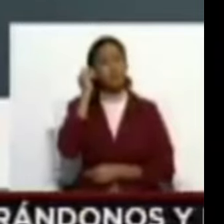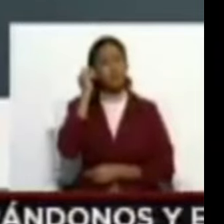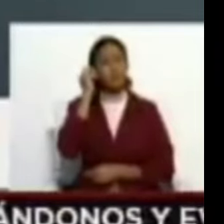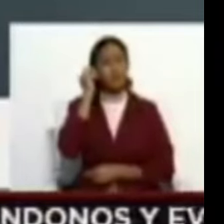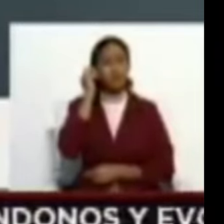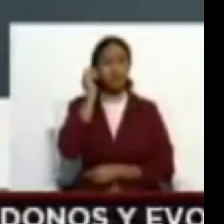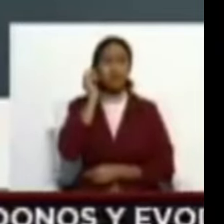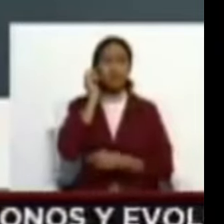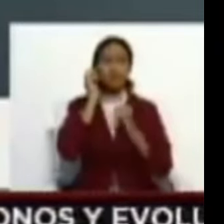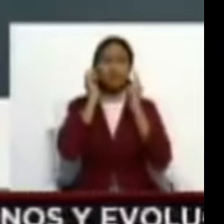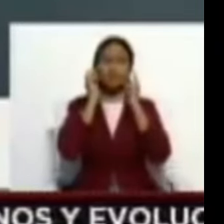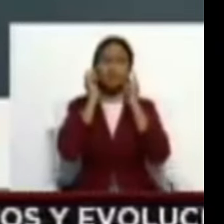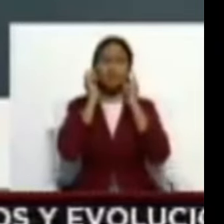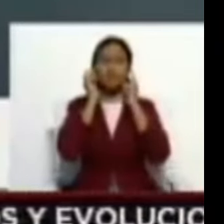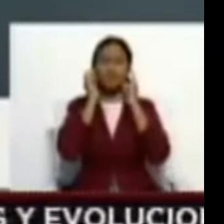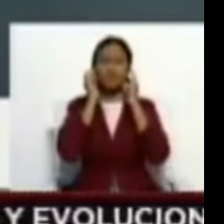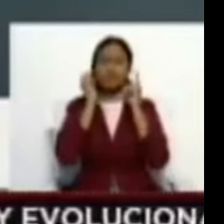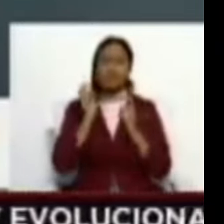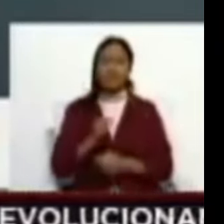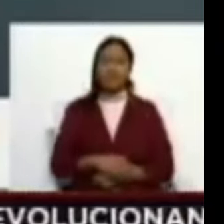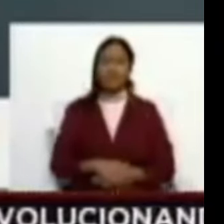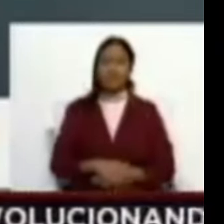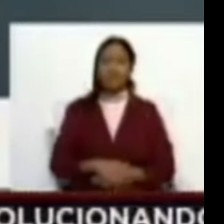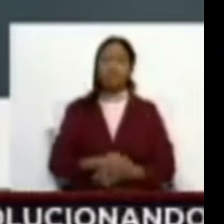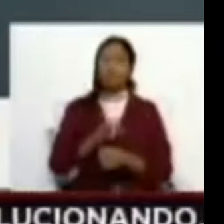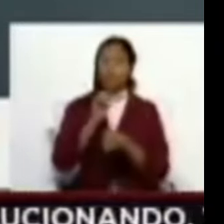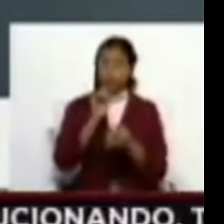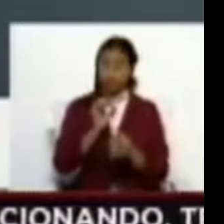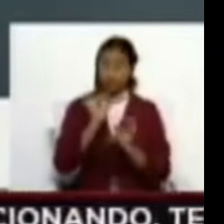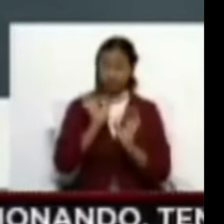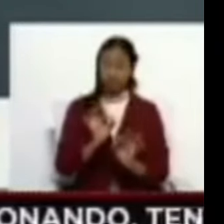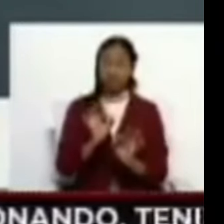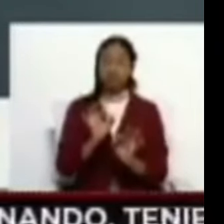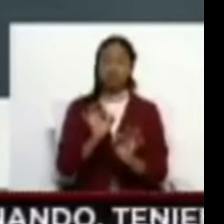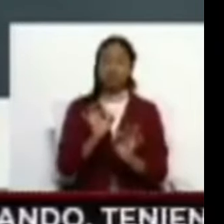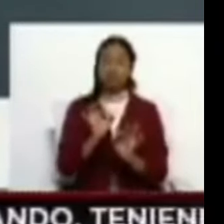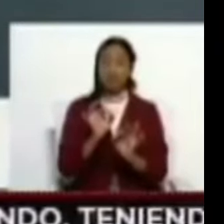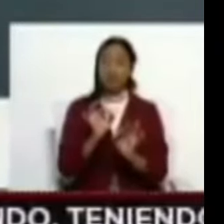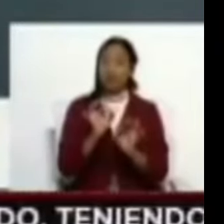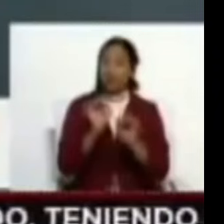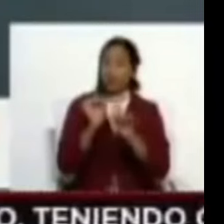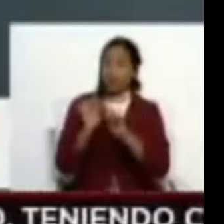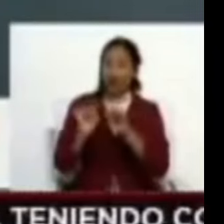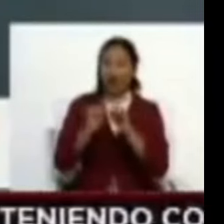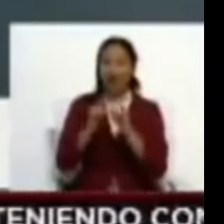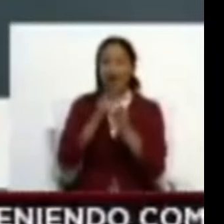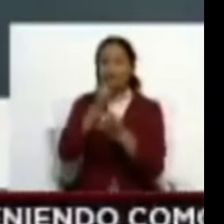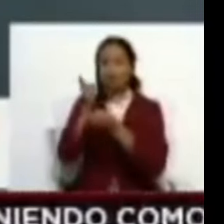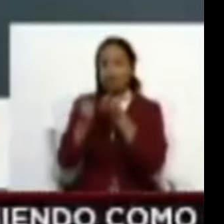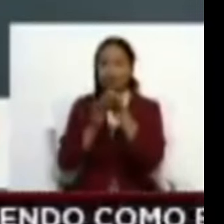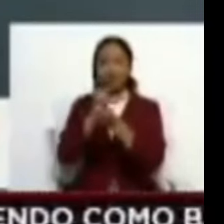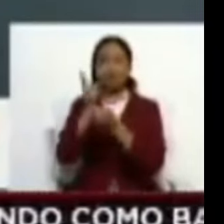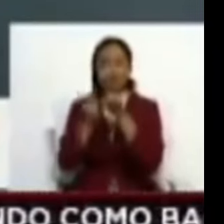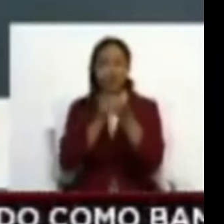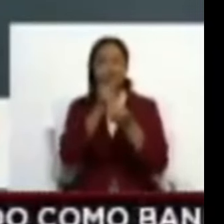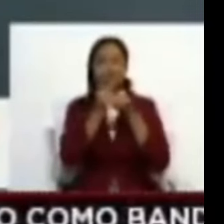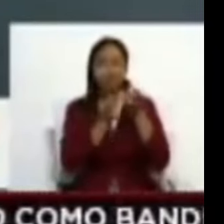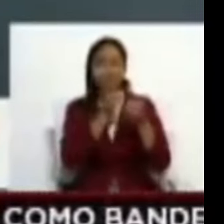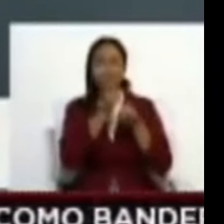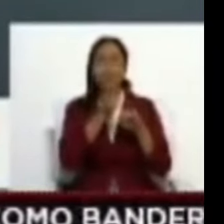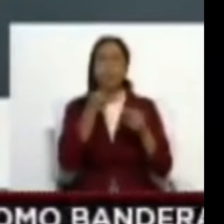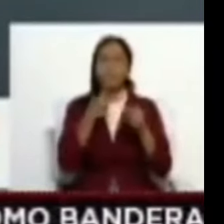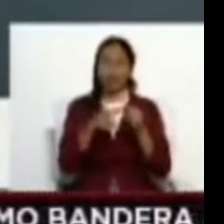absolutamente demostrado, ratificado en varias declaraciones, pero la más reciente fue